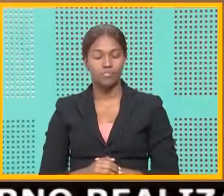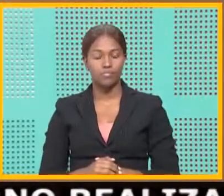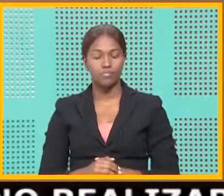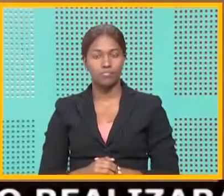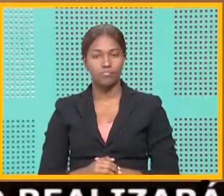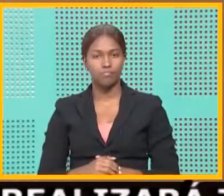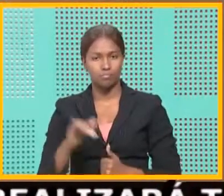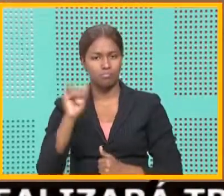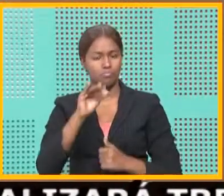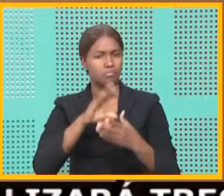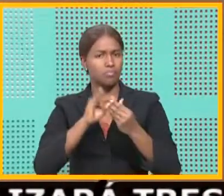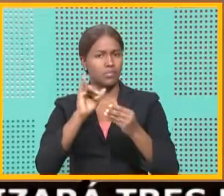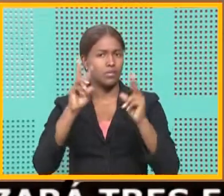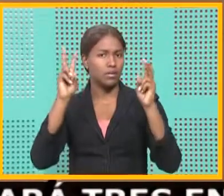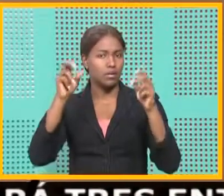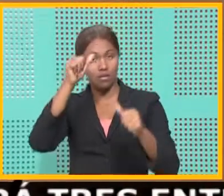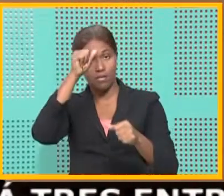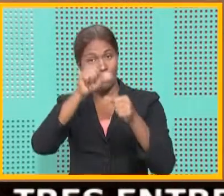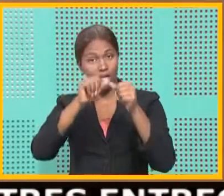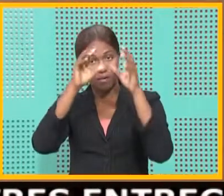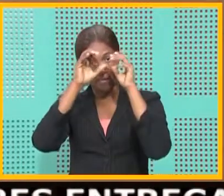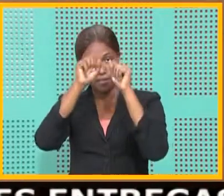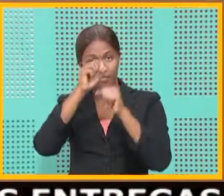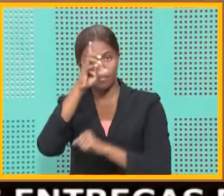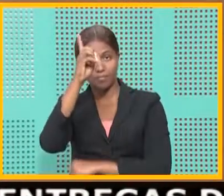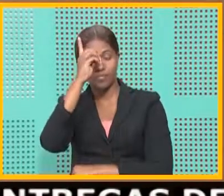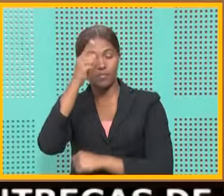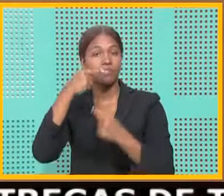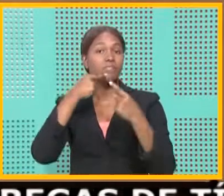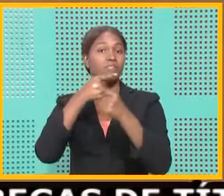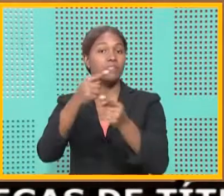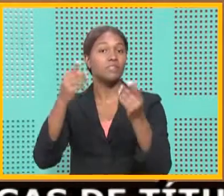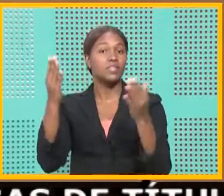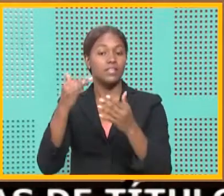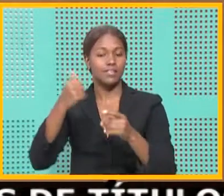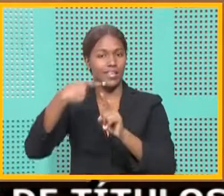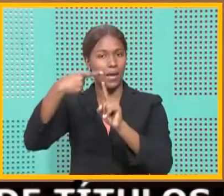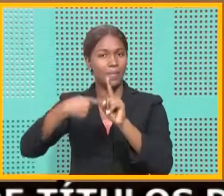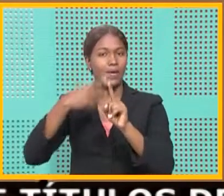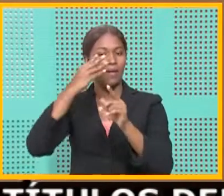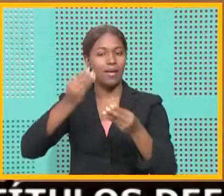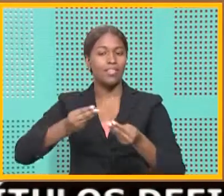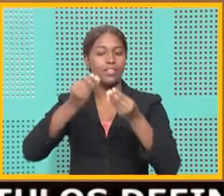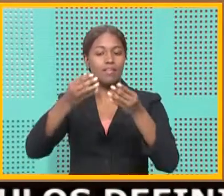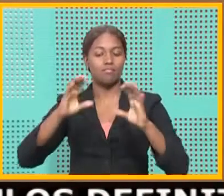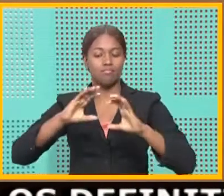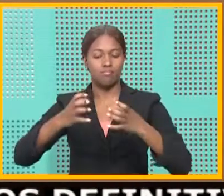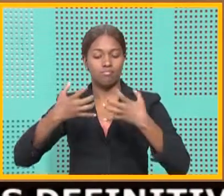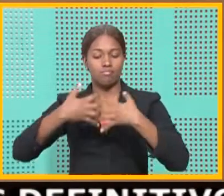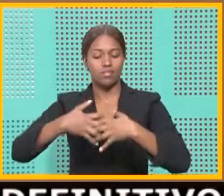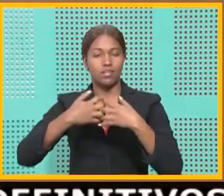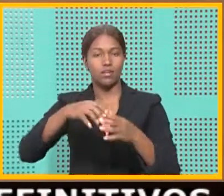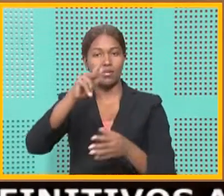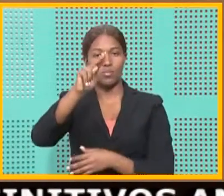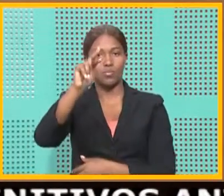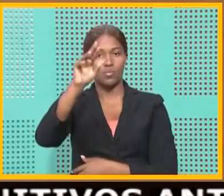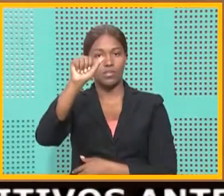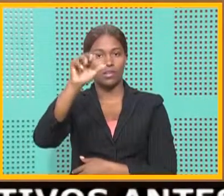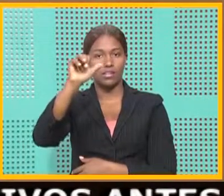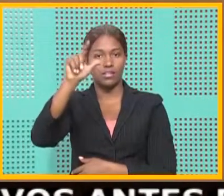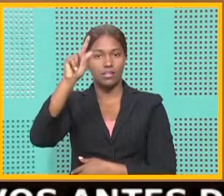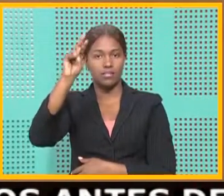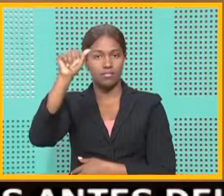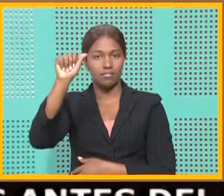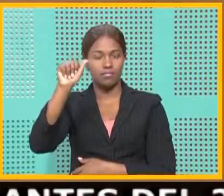Y a propósito de este tema, recordamos que el presidente Danilo Medina anunció que este mes sería entregada a la Central Punta Catalina. Veamos todos